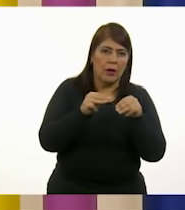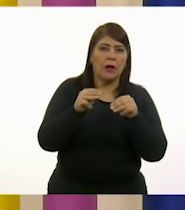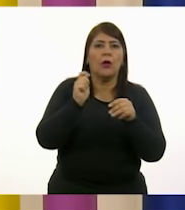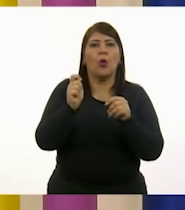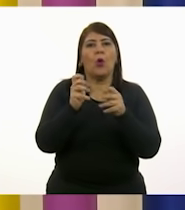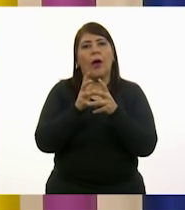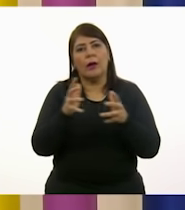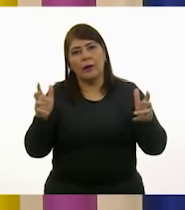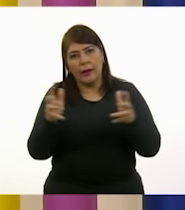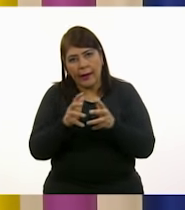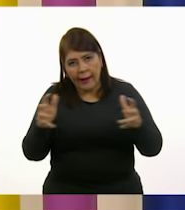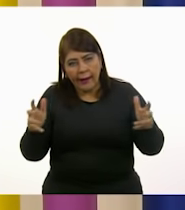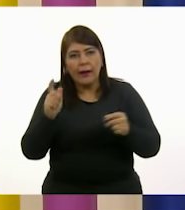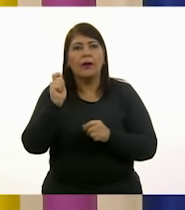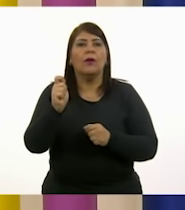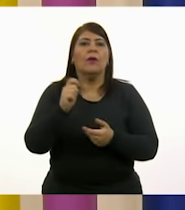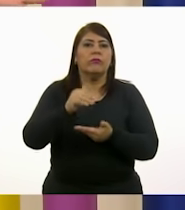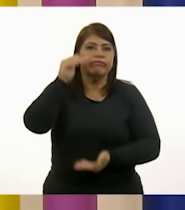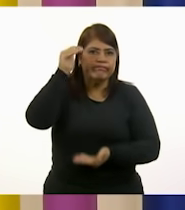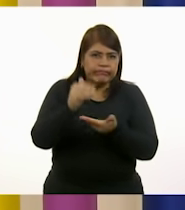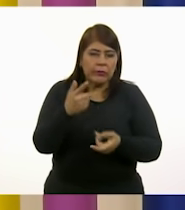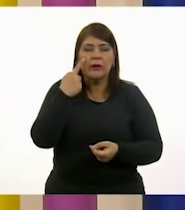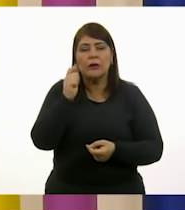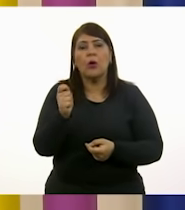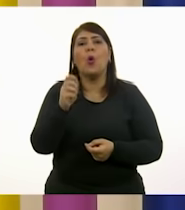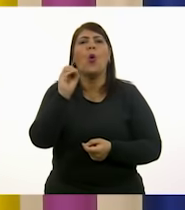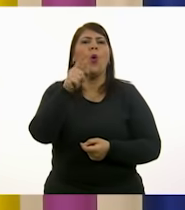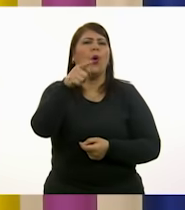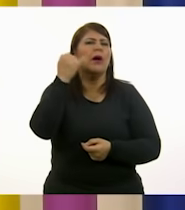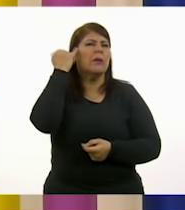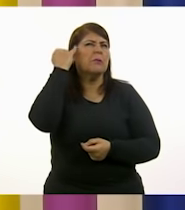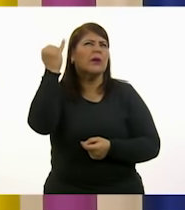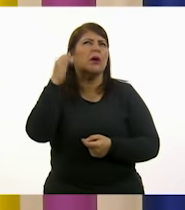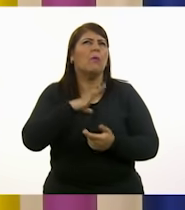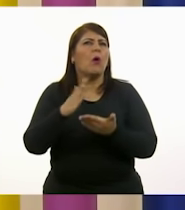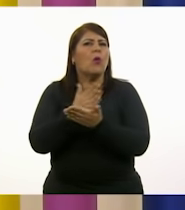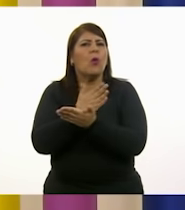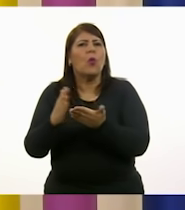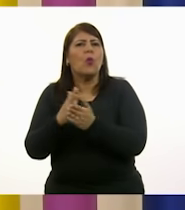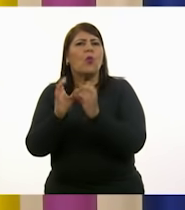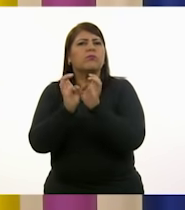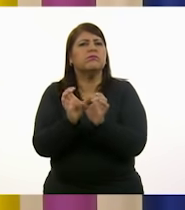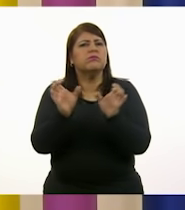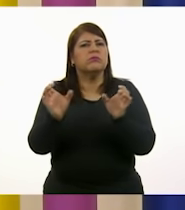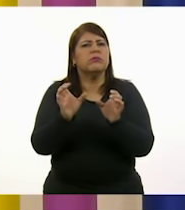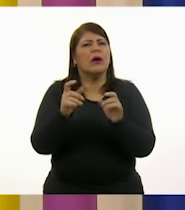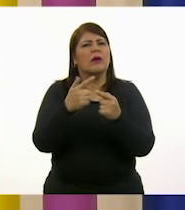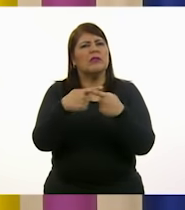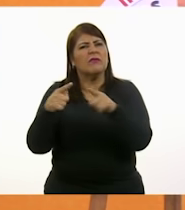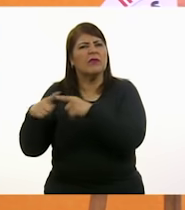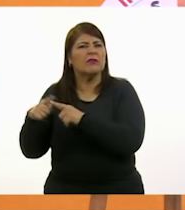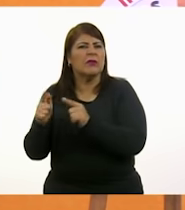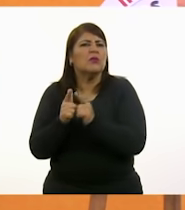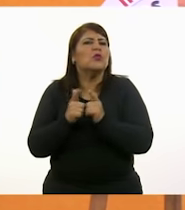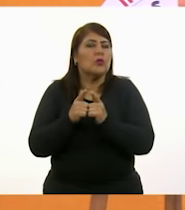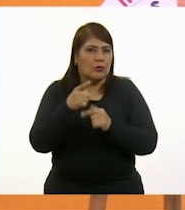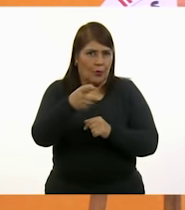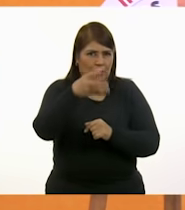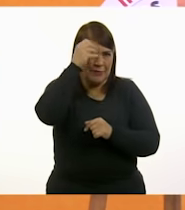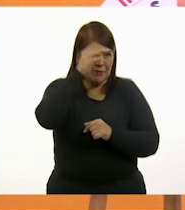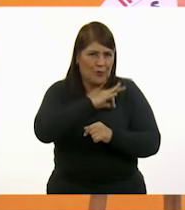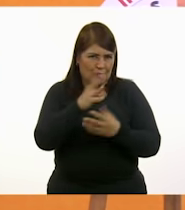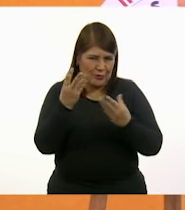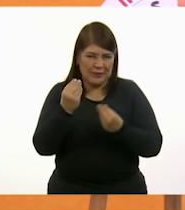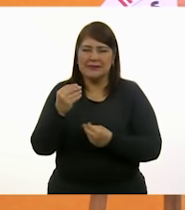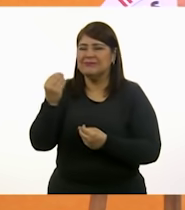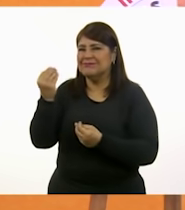tamaño O inventen ustedes una clasificación Háganlo en familia y estoy seguro que van a aprender mucho Perfecto, muchísimas gracias,